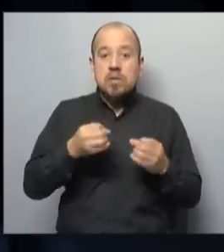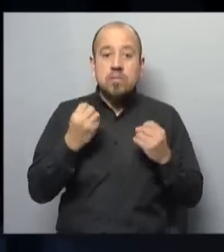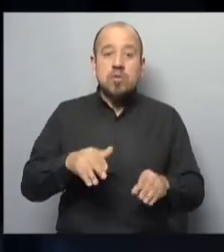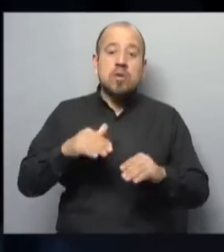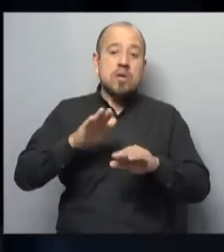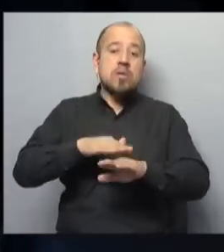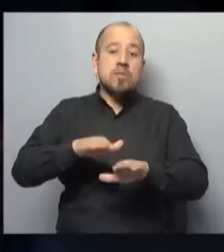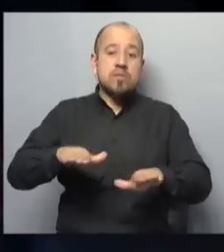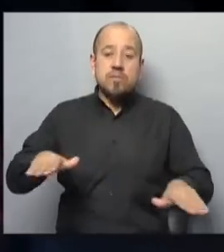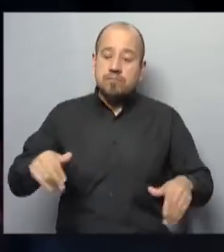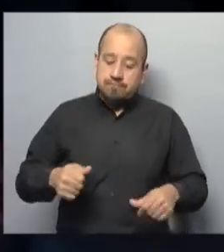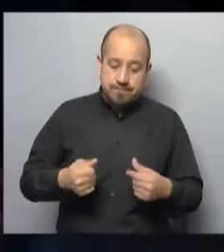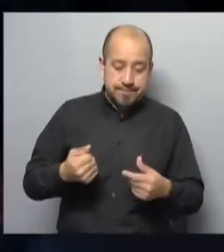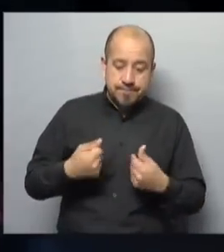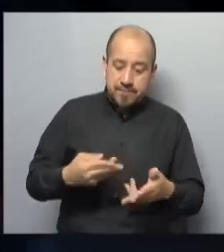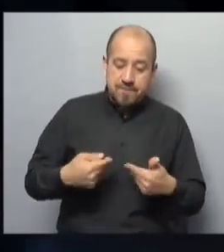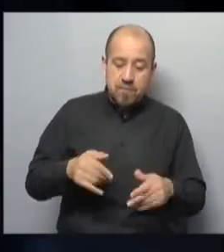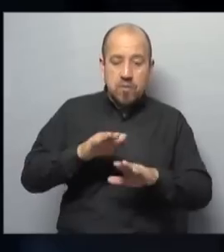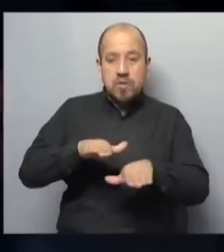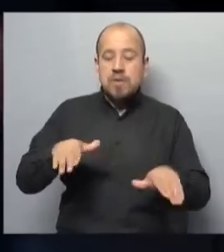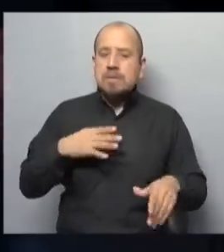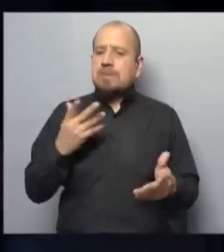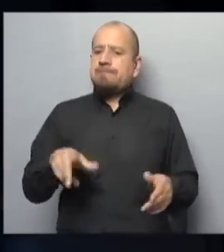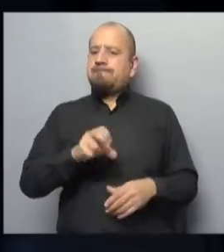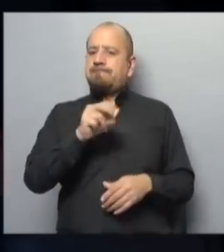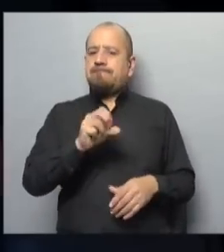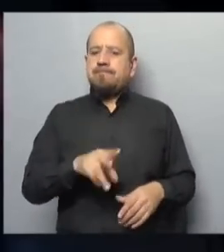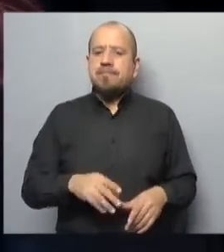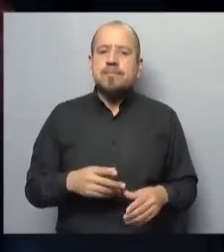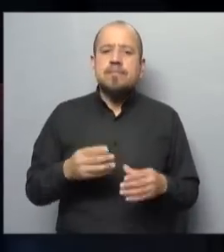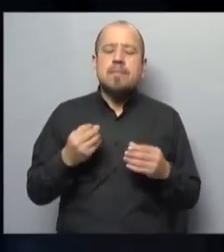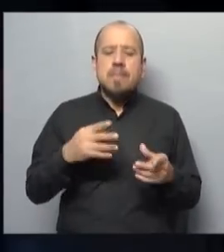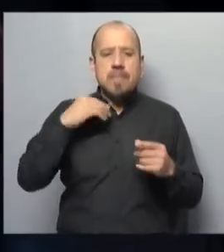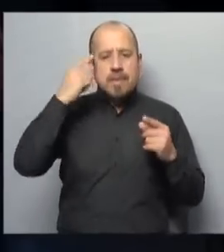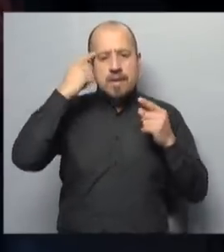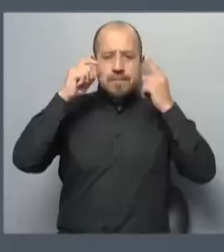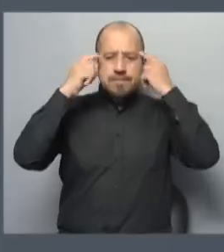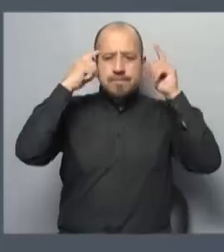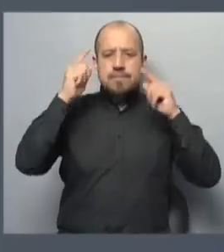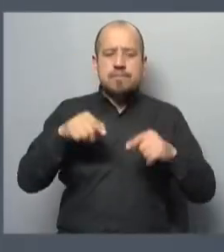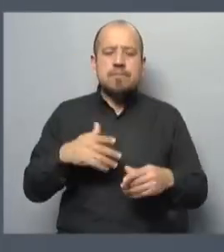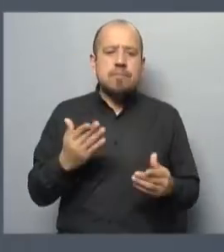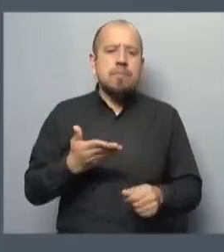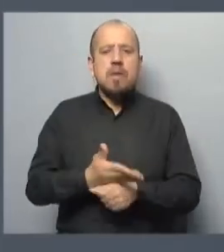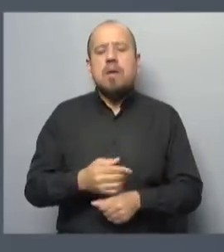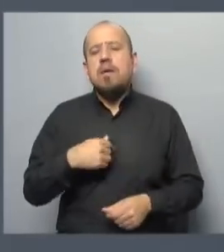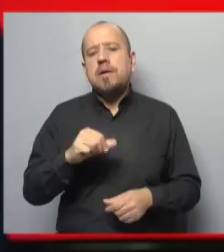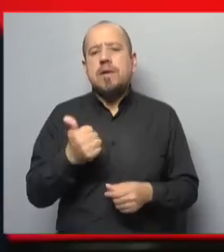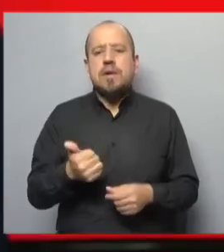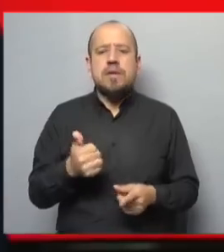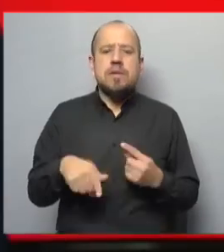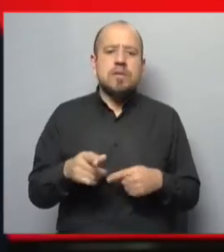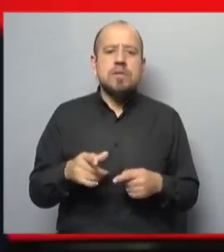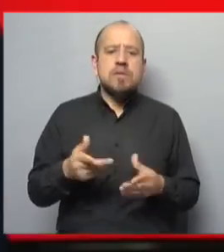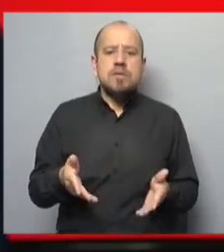criticado desde el punto de vista de sobre todo multiplicadas la idea de la exigencia de que ganen o de los que